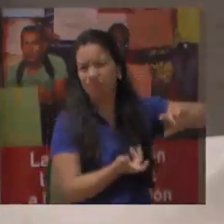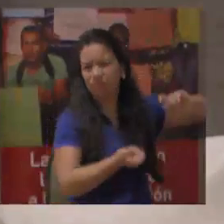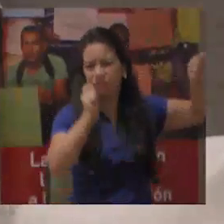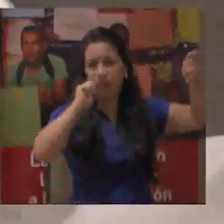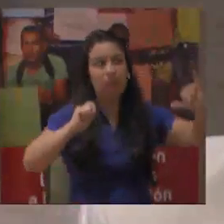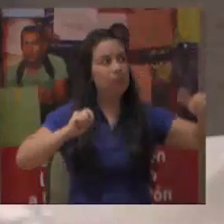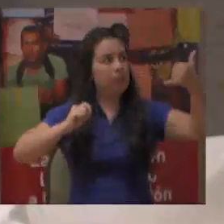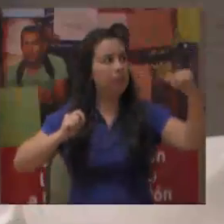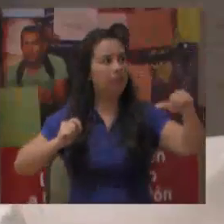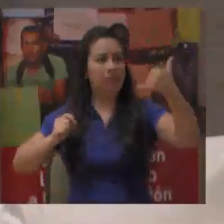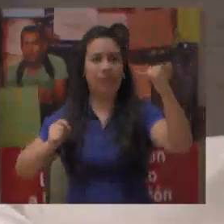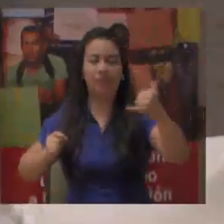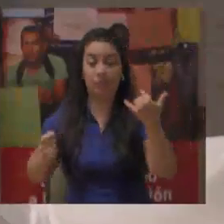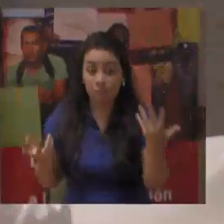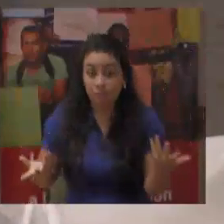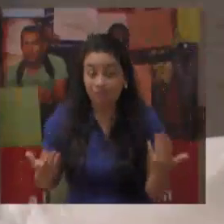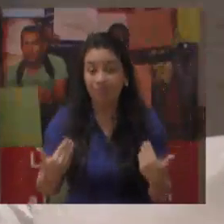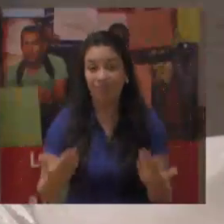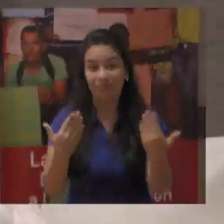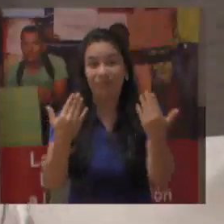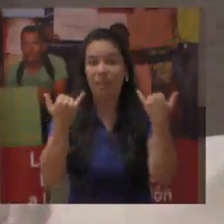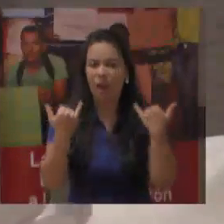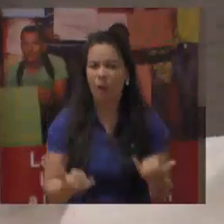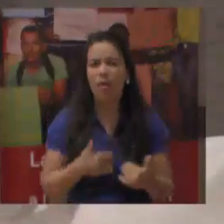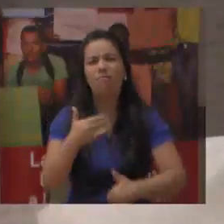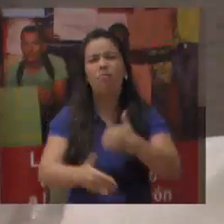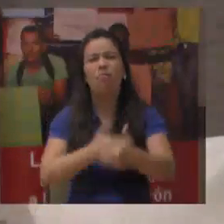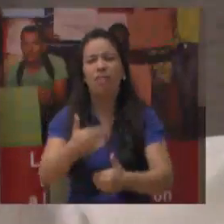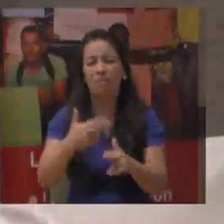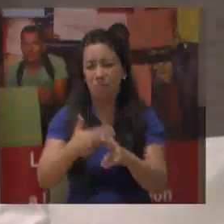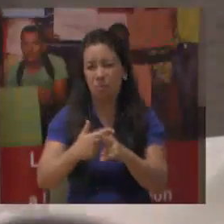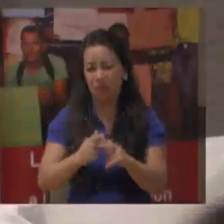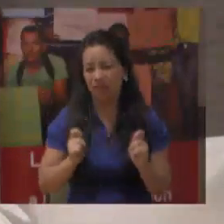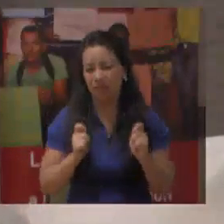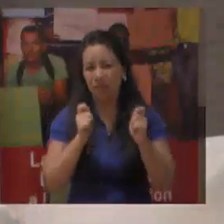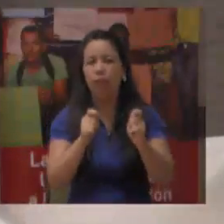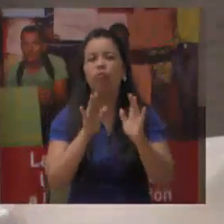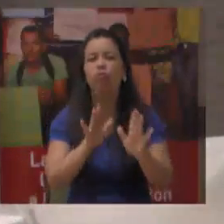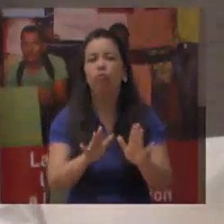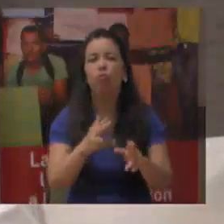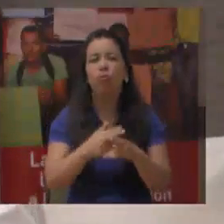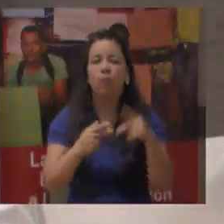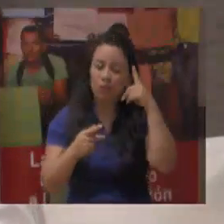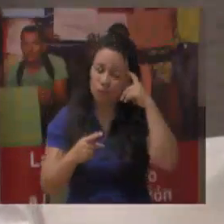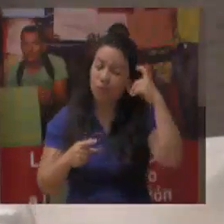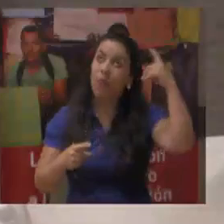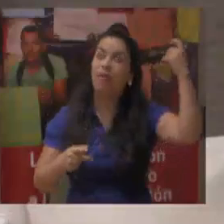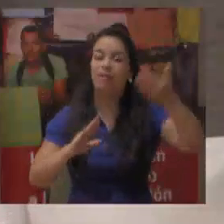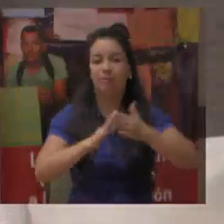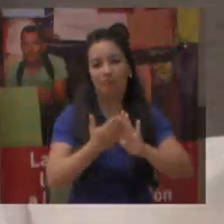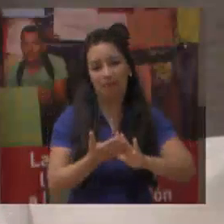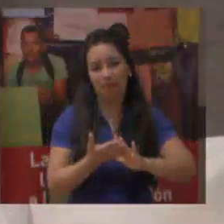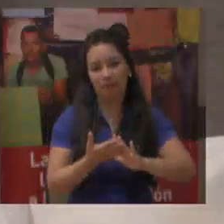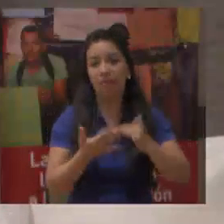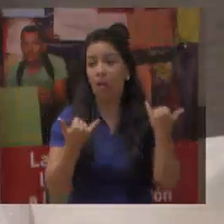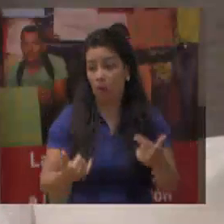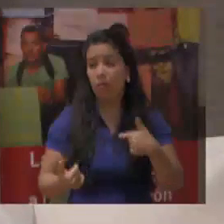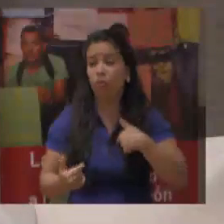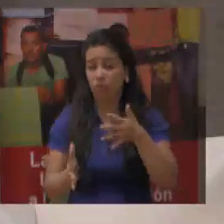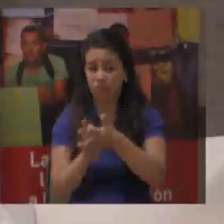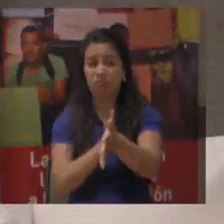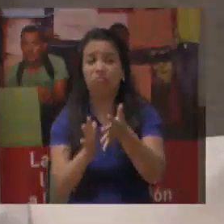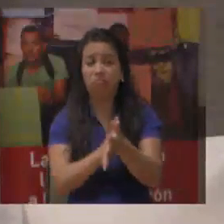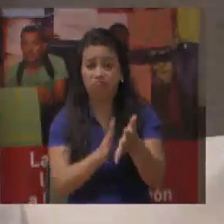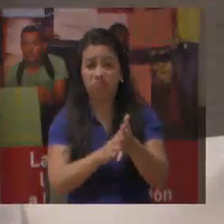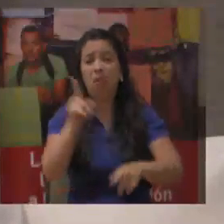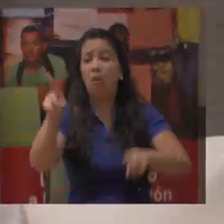nos metimos en una cantidad de programas, uno que titulamos precisamente por esa coherencia y por esas convicciones, Sueños de Paz. Y lo digo aquí, Yoso, porque